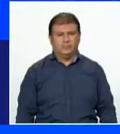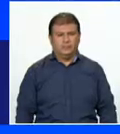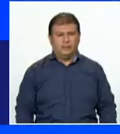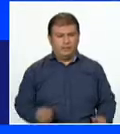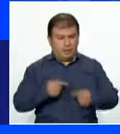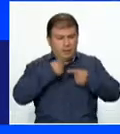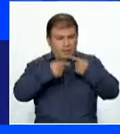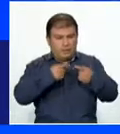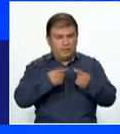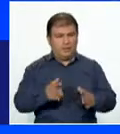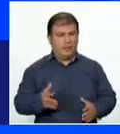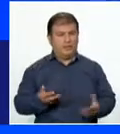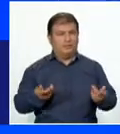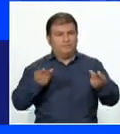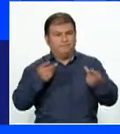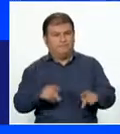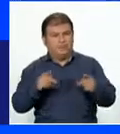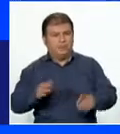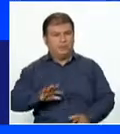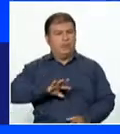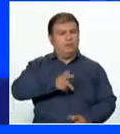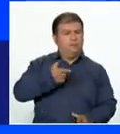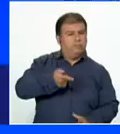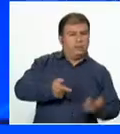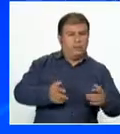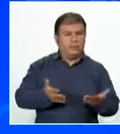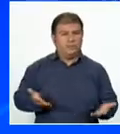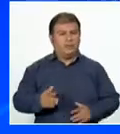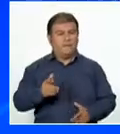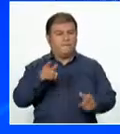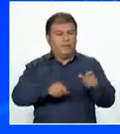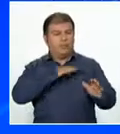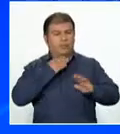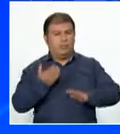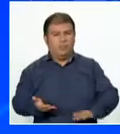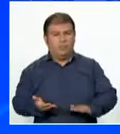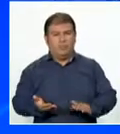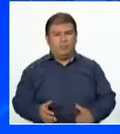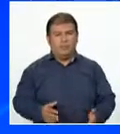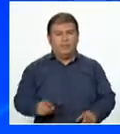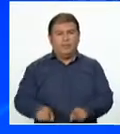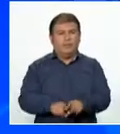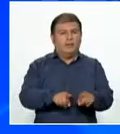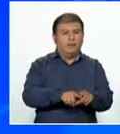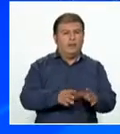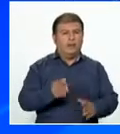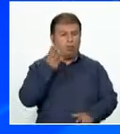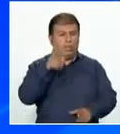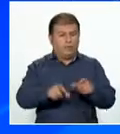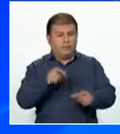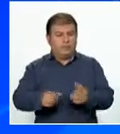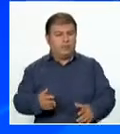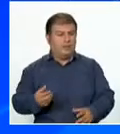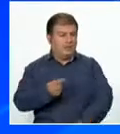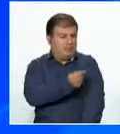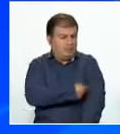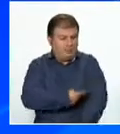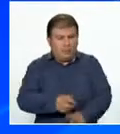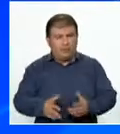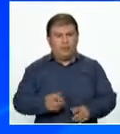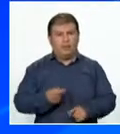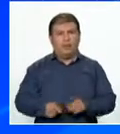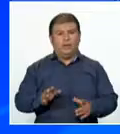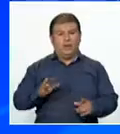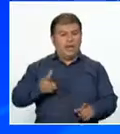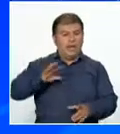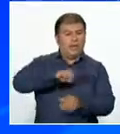Bien, le comentamos que ha sucedido un asalto. Lamentablemente, una persona ha fallecido y cuatro personas habrían resultado heridas porque habrían